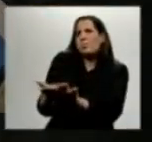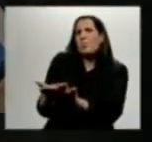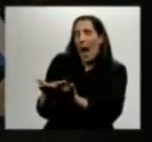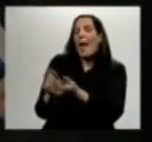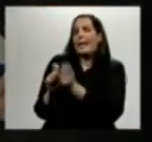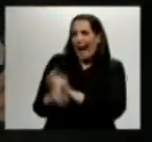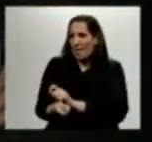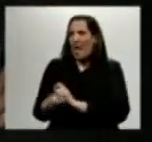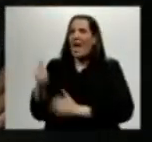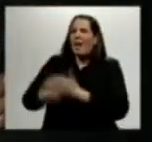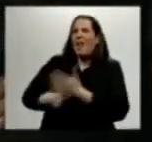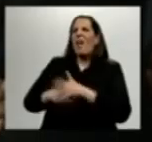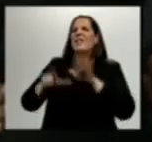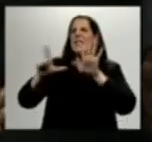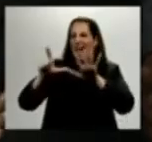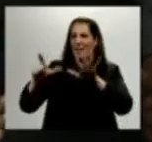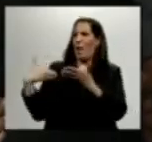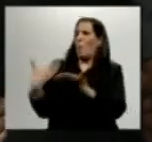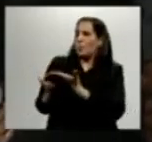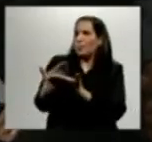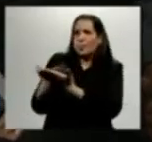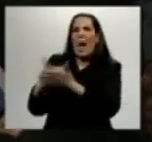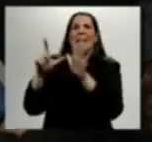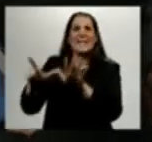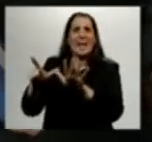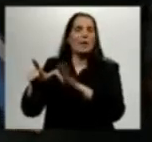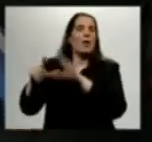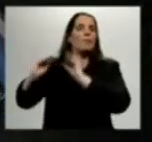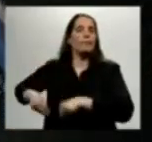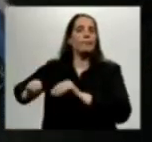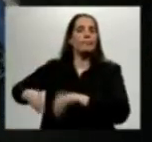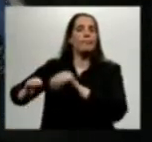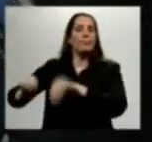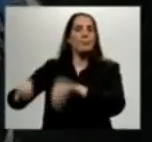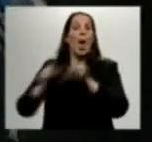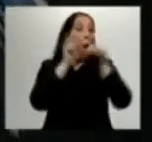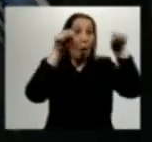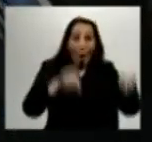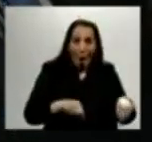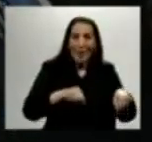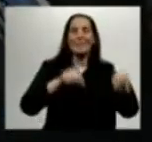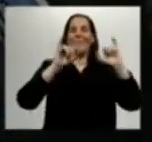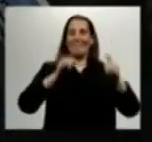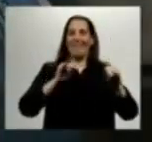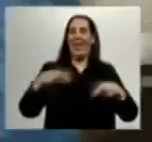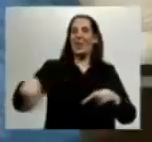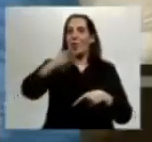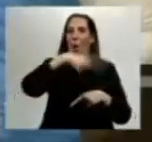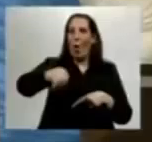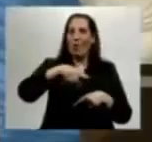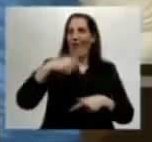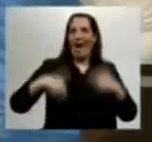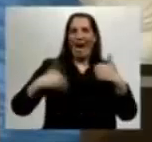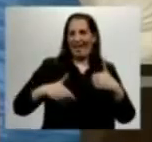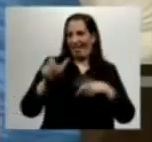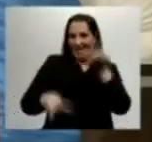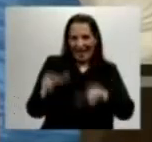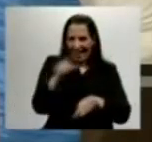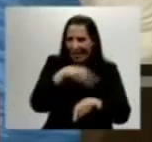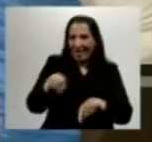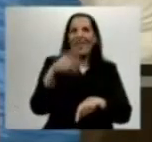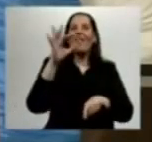7 intentos, 7 frustraciones. Hoy podemos ofrecerles a todos los argentinos, precisamente